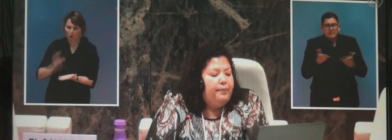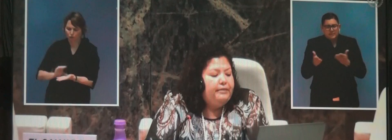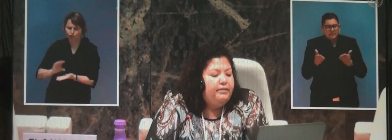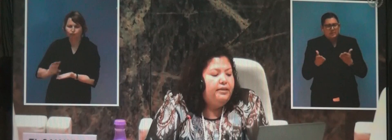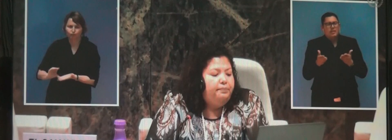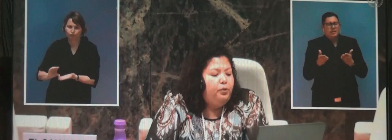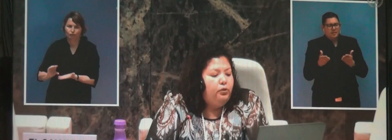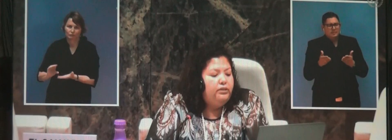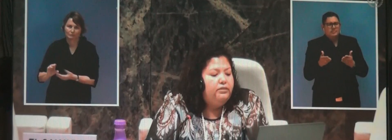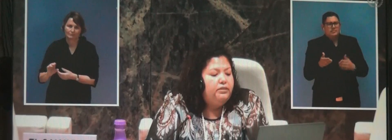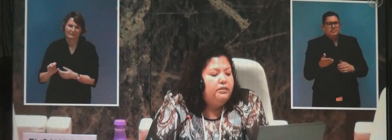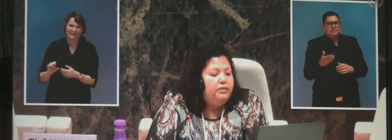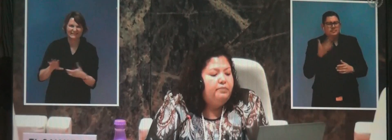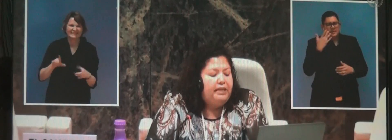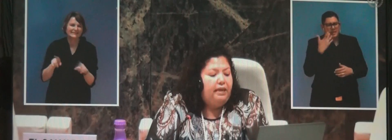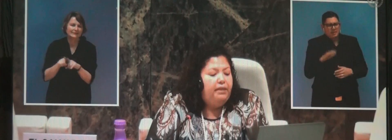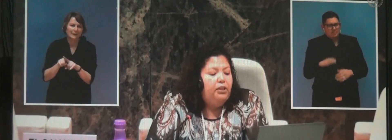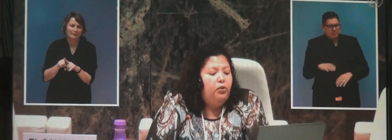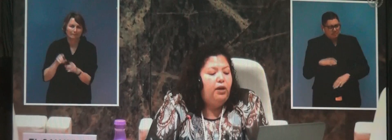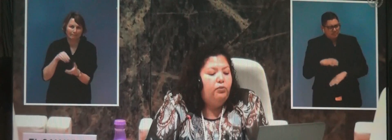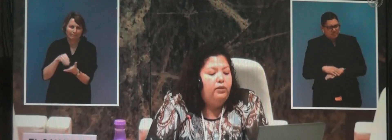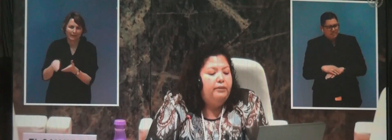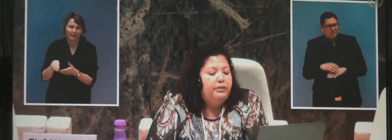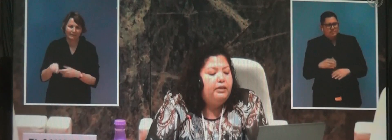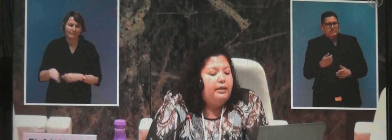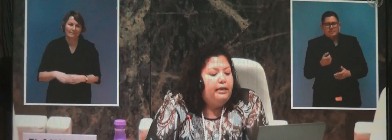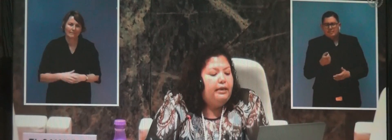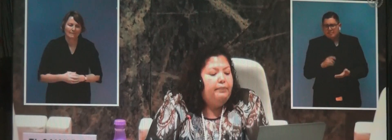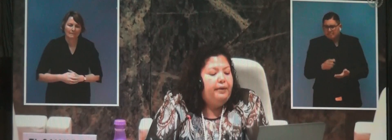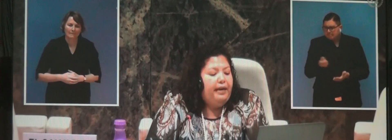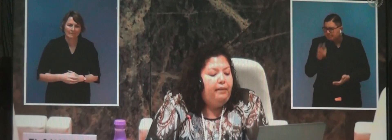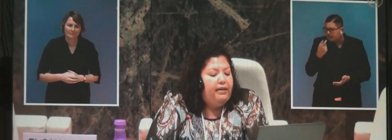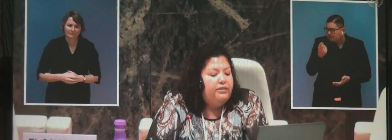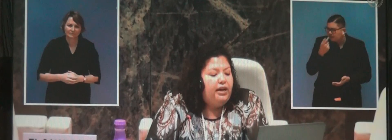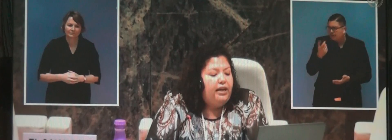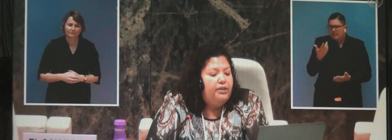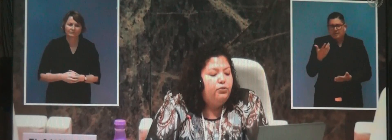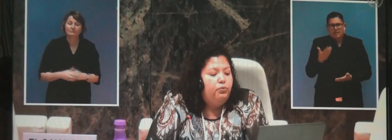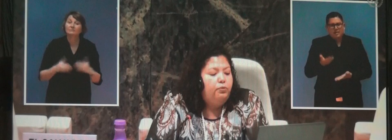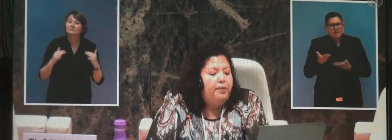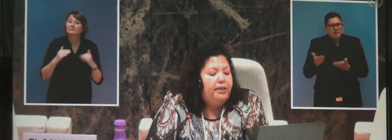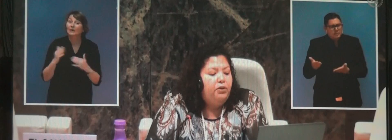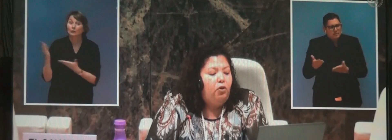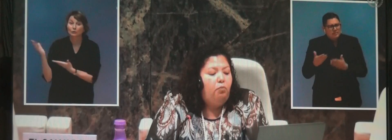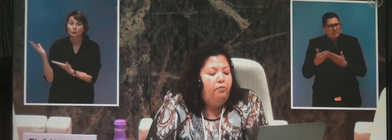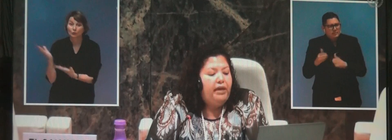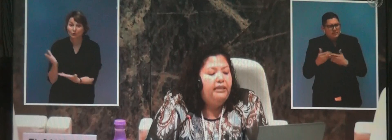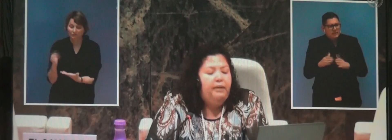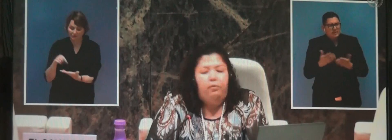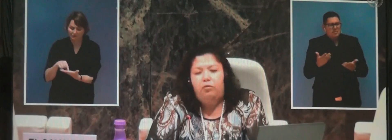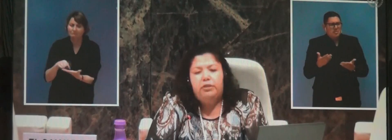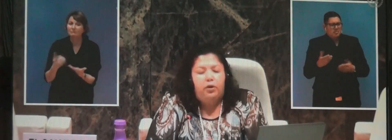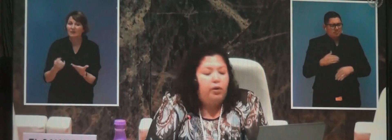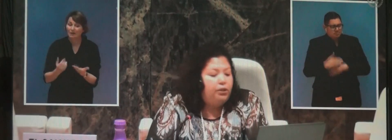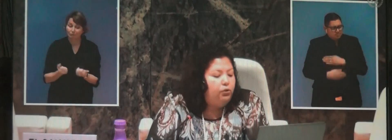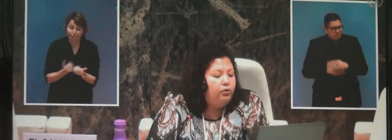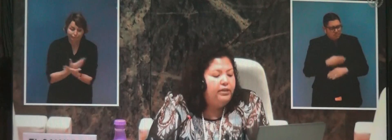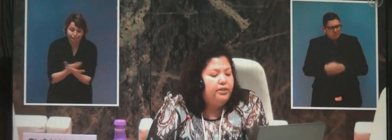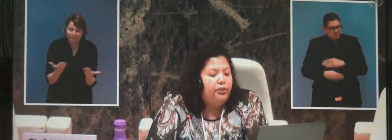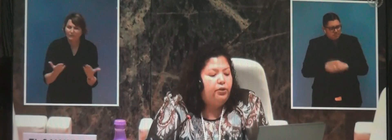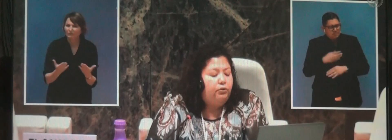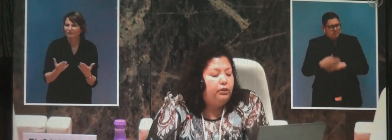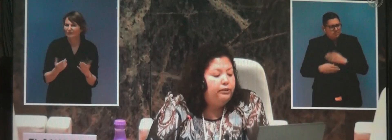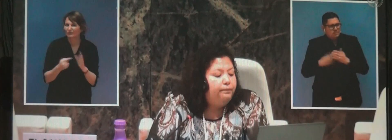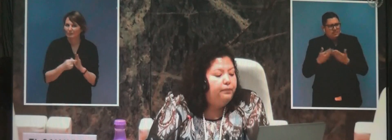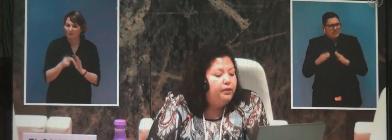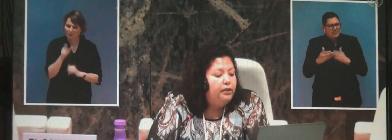en especie de prótesis, medicamentos, ayudas para la marcha e insumos médicos como vendas, bolsas, colectoras,